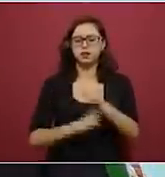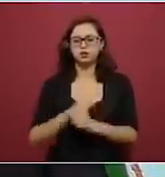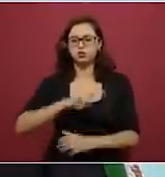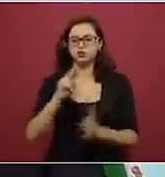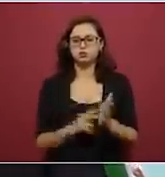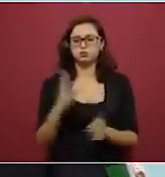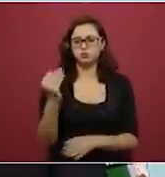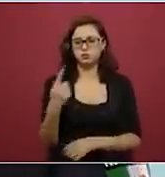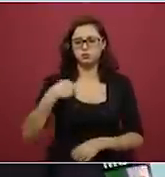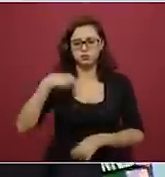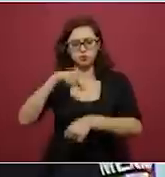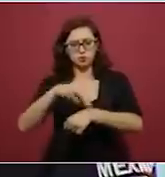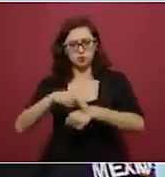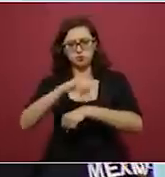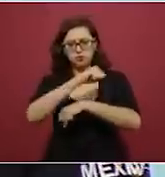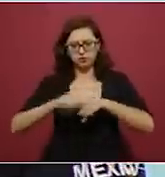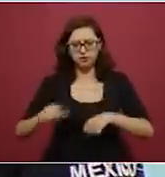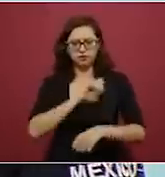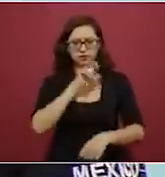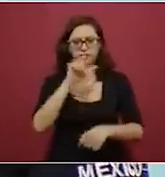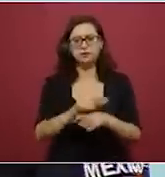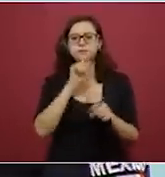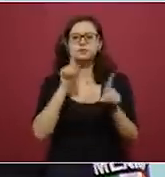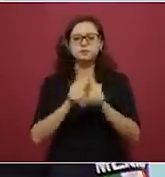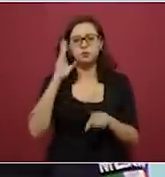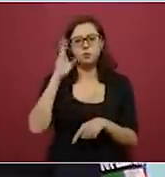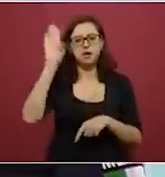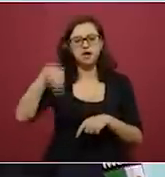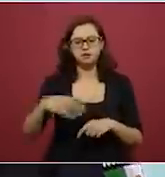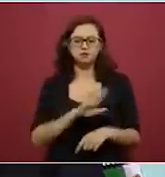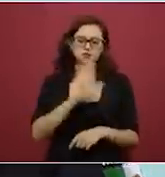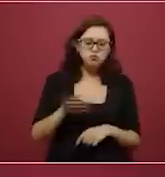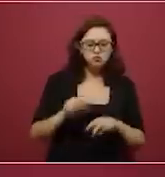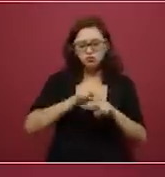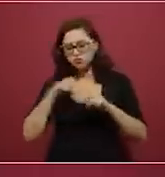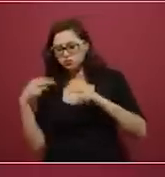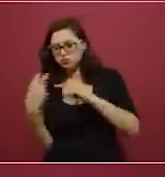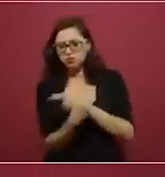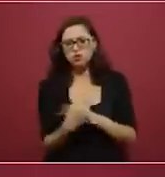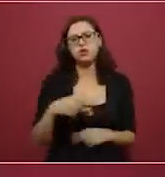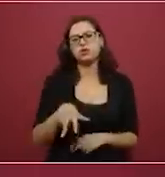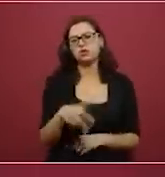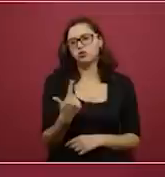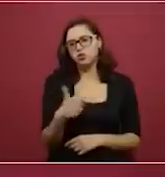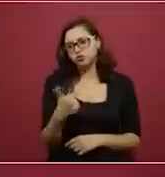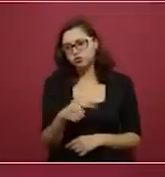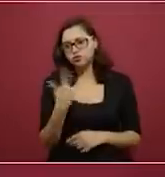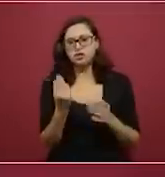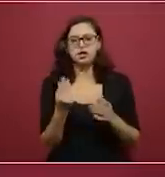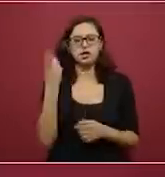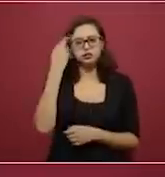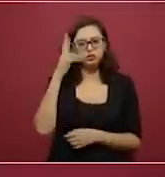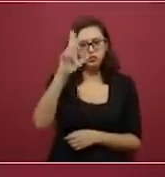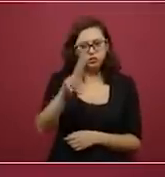soy médico cirujano maestra en medicina forense poseo 12 doctorados 32 grados cursados en